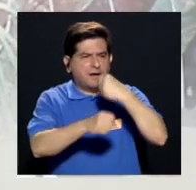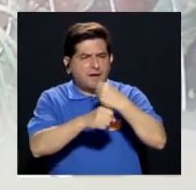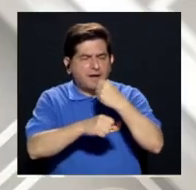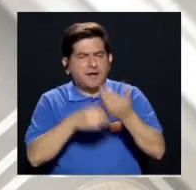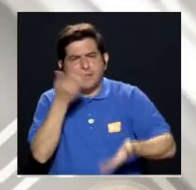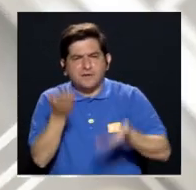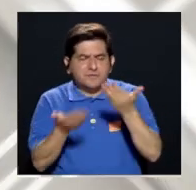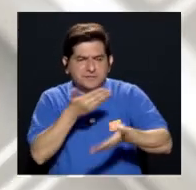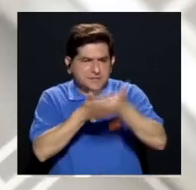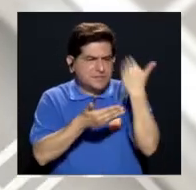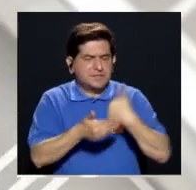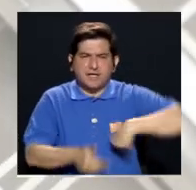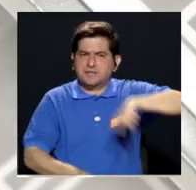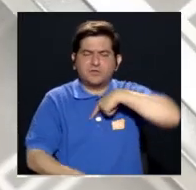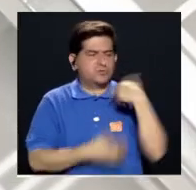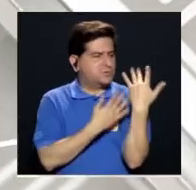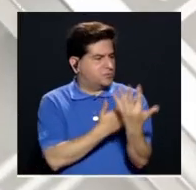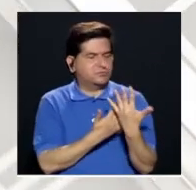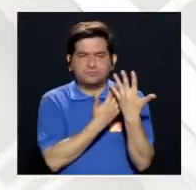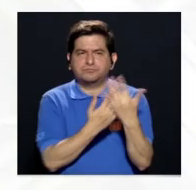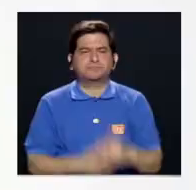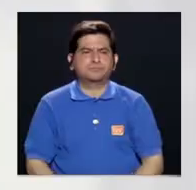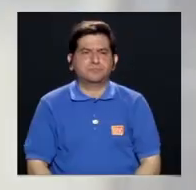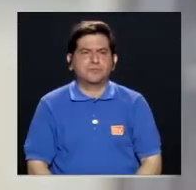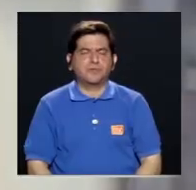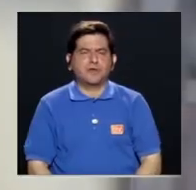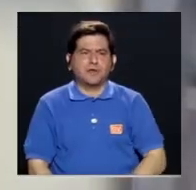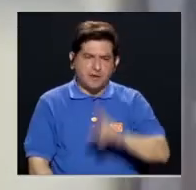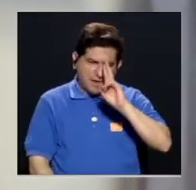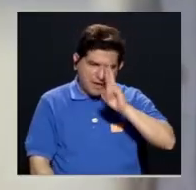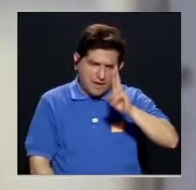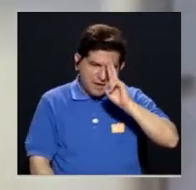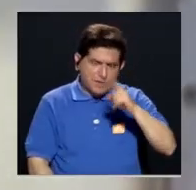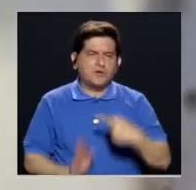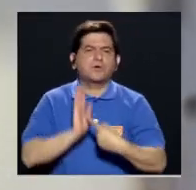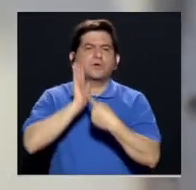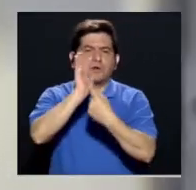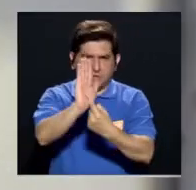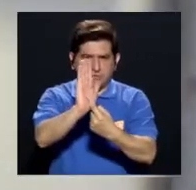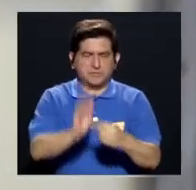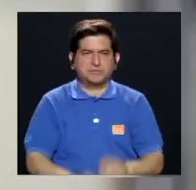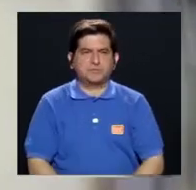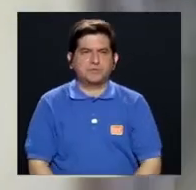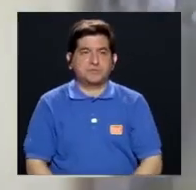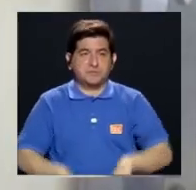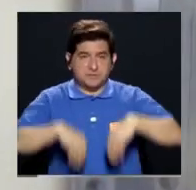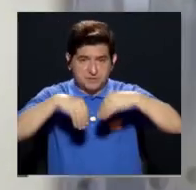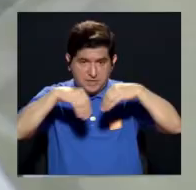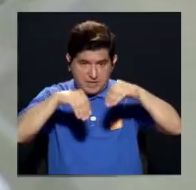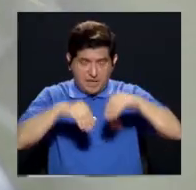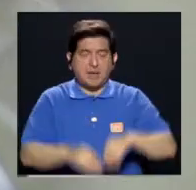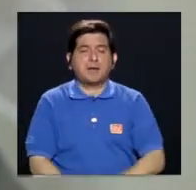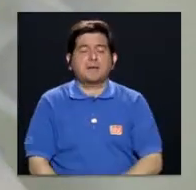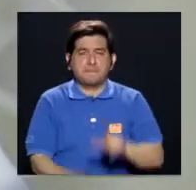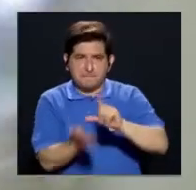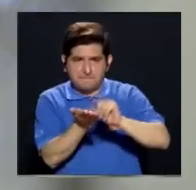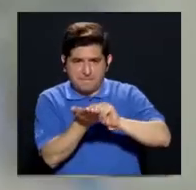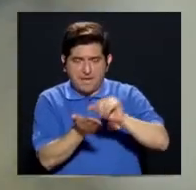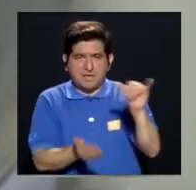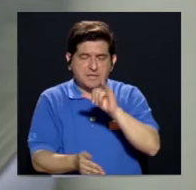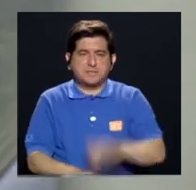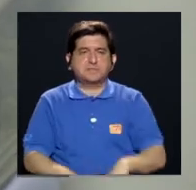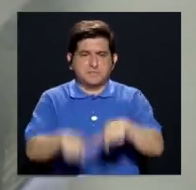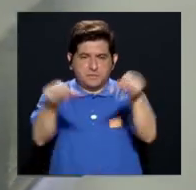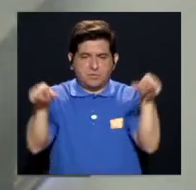años no hubiésemos esperado. Creo que hay un reconocimiento que se refleja tanto en las ventas del impreso como